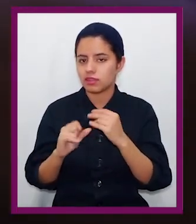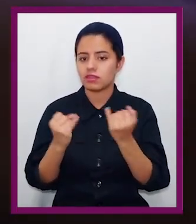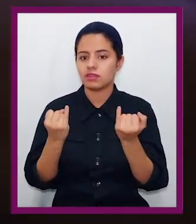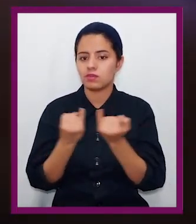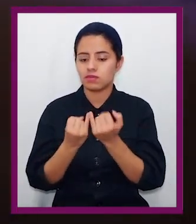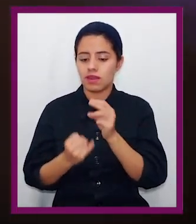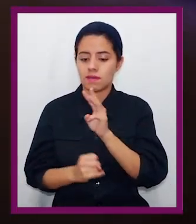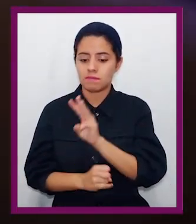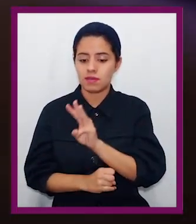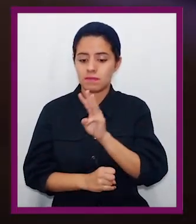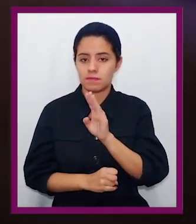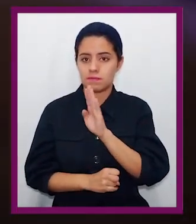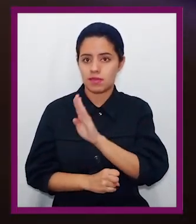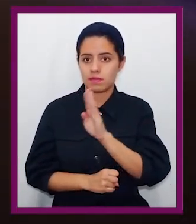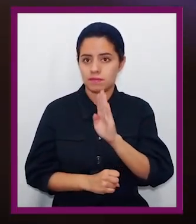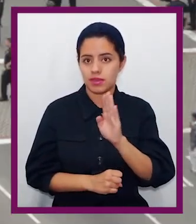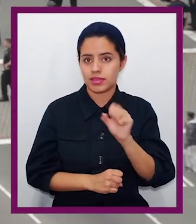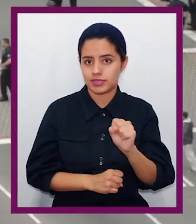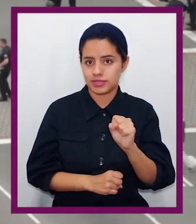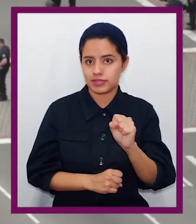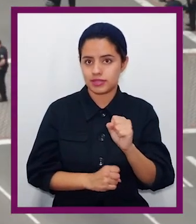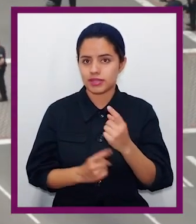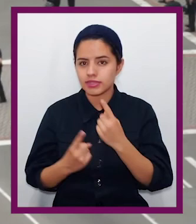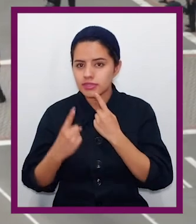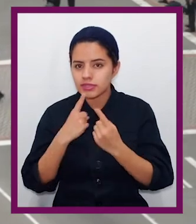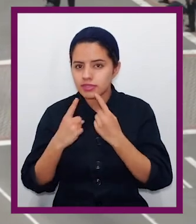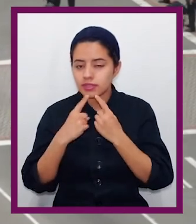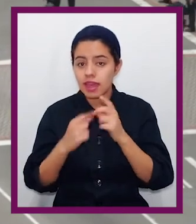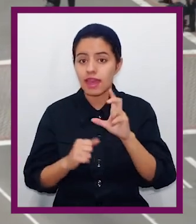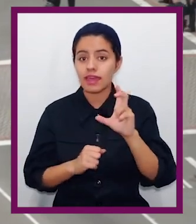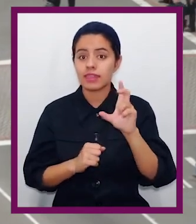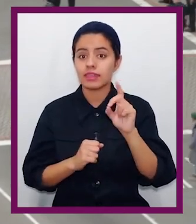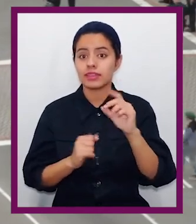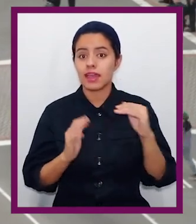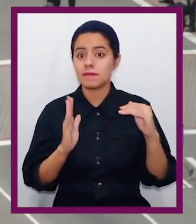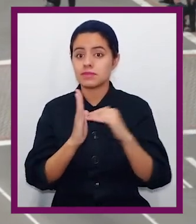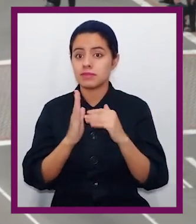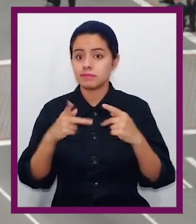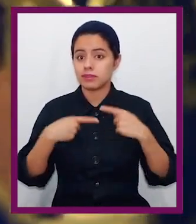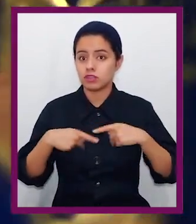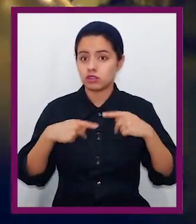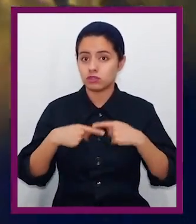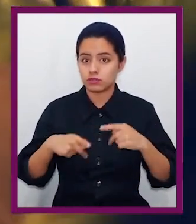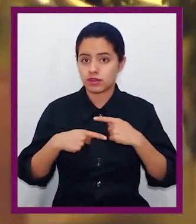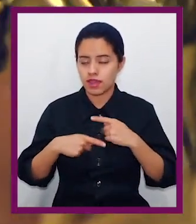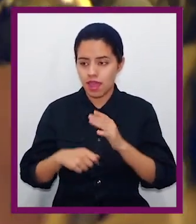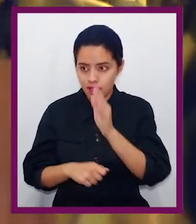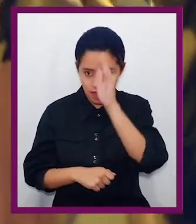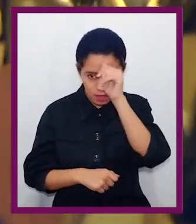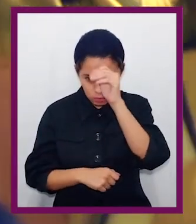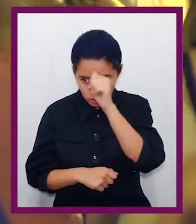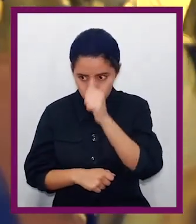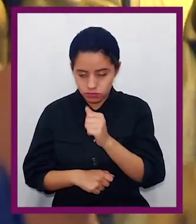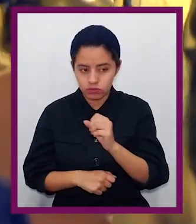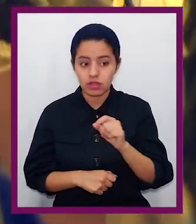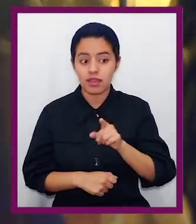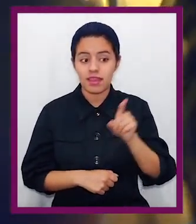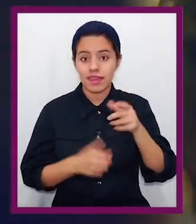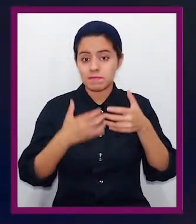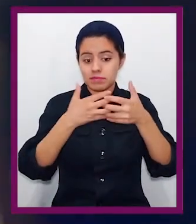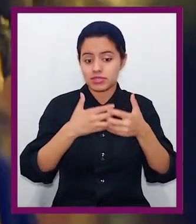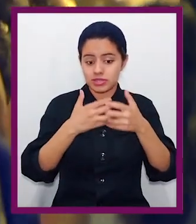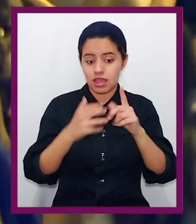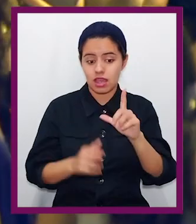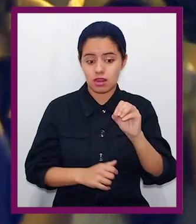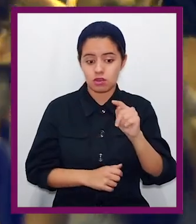como los BBS. Se reunieron 30.000 personas y al final Lotus, junto con